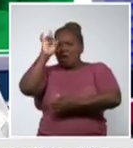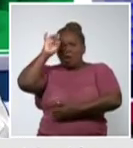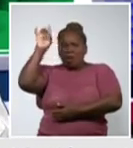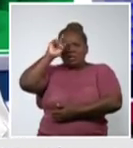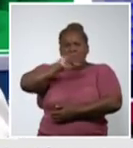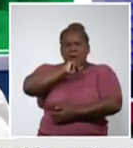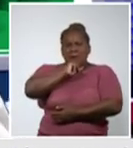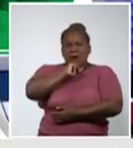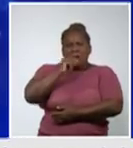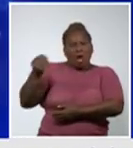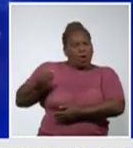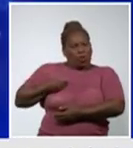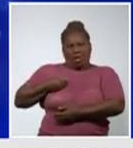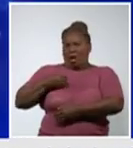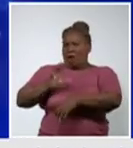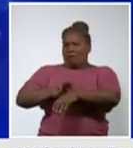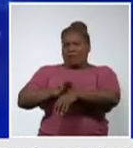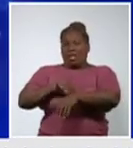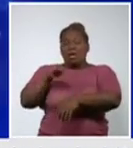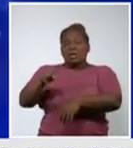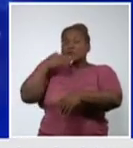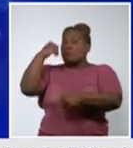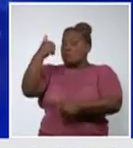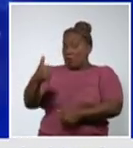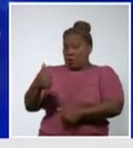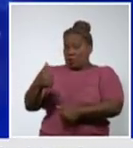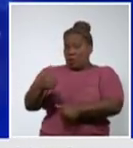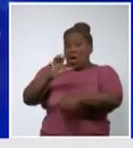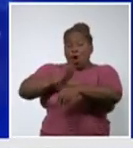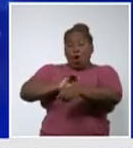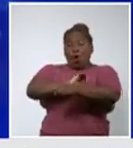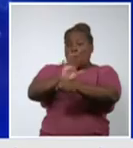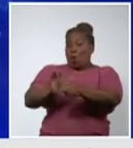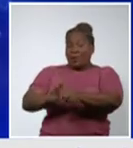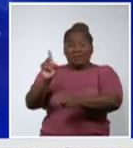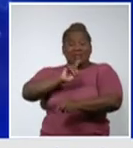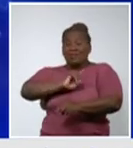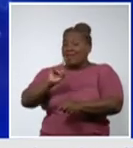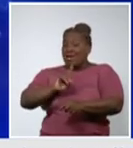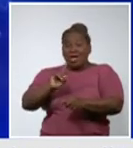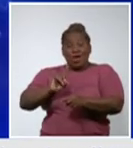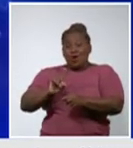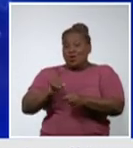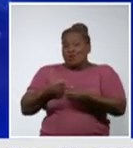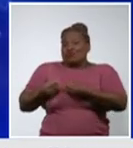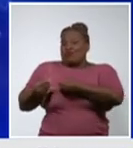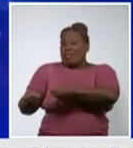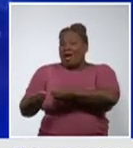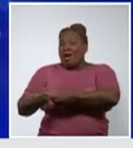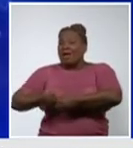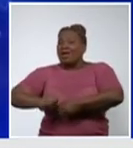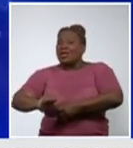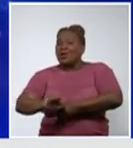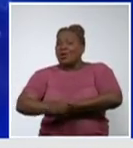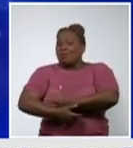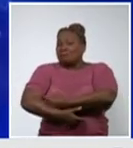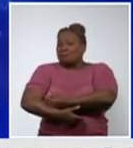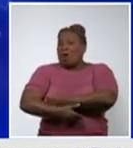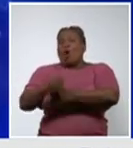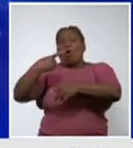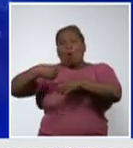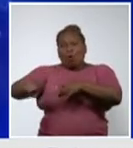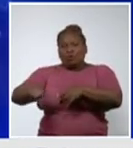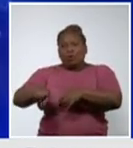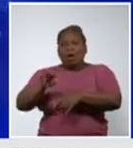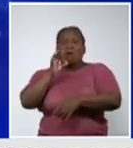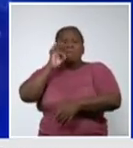riesgo de la cercanía... Eso es bueno aclararlo. Esta enfermedad no se transmite a través de la leche materna. No. A diferencia de otras, digamos el VIH,